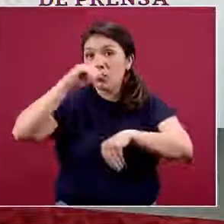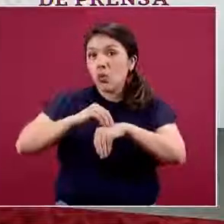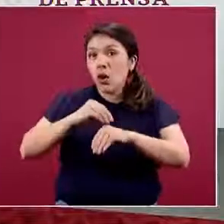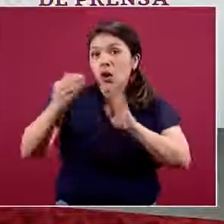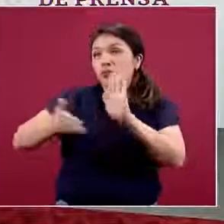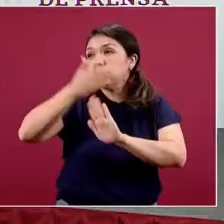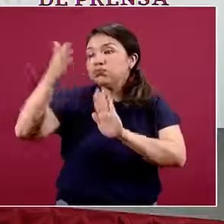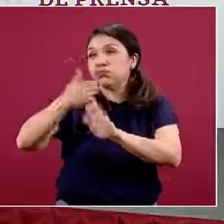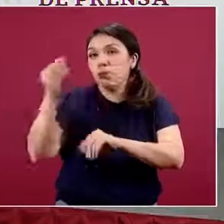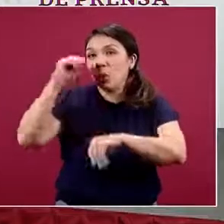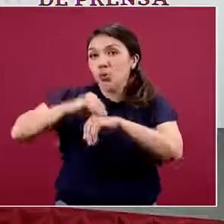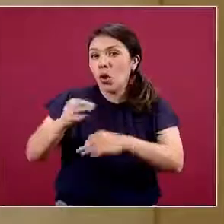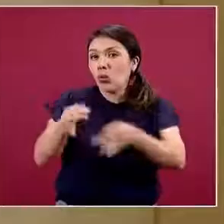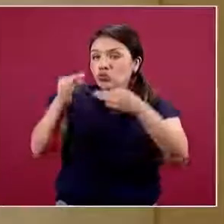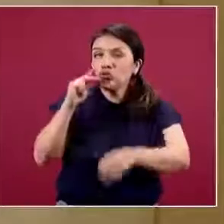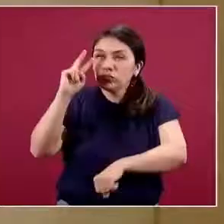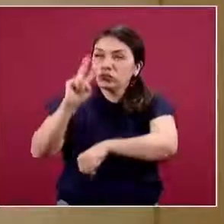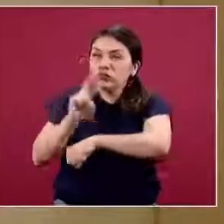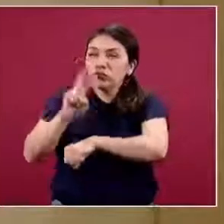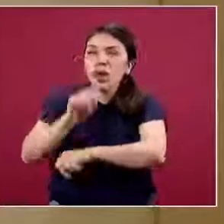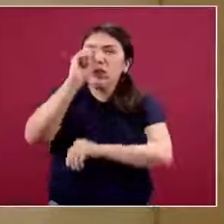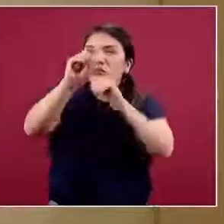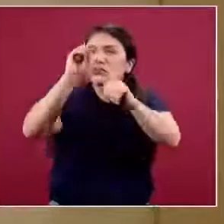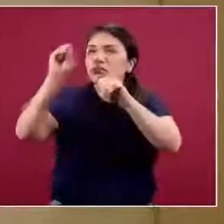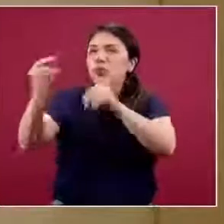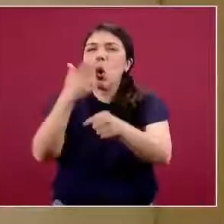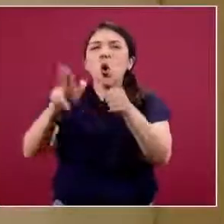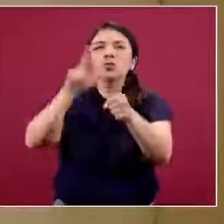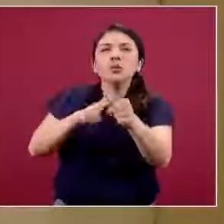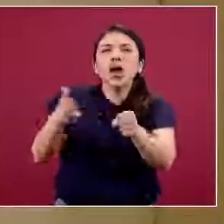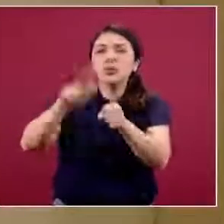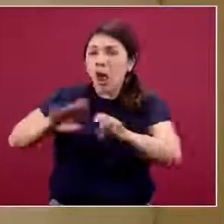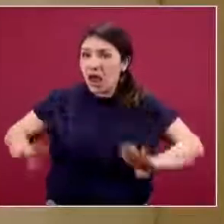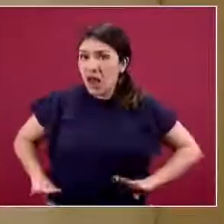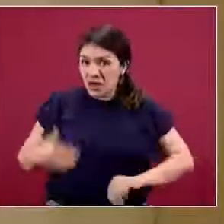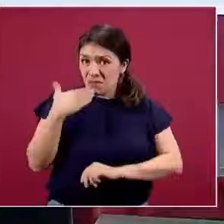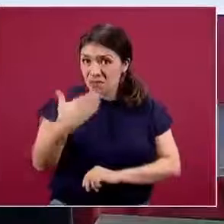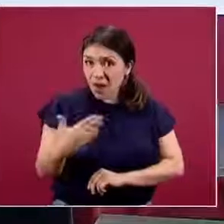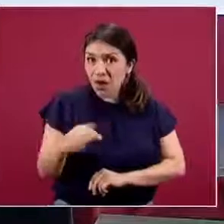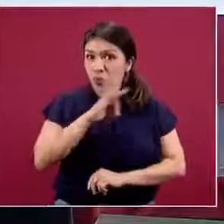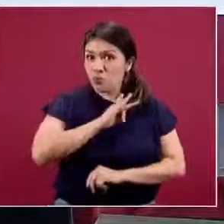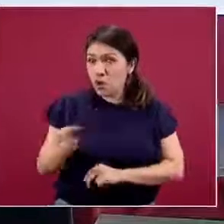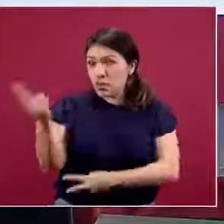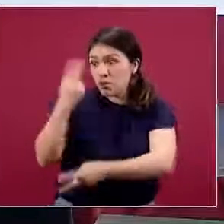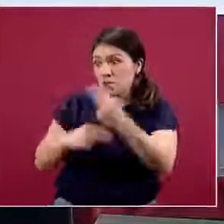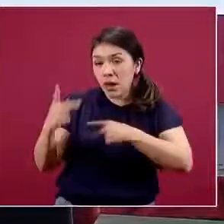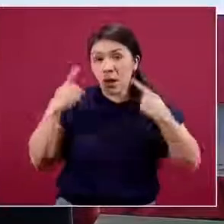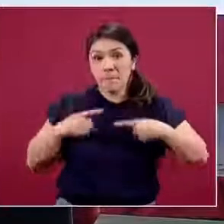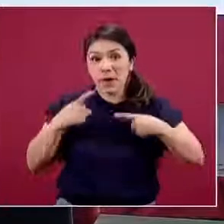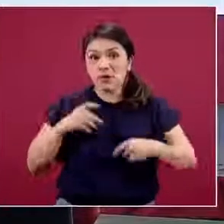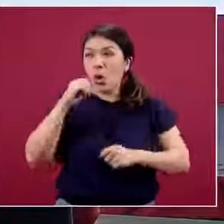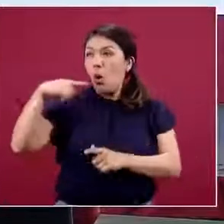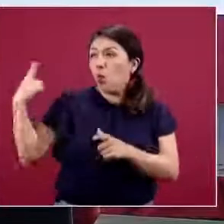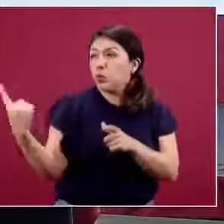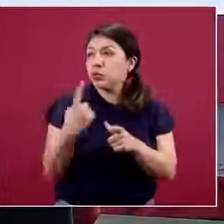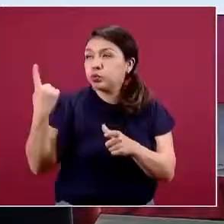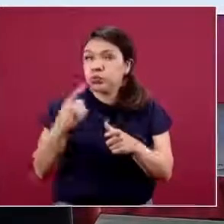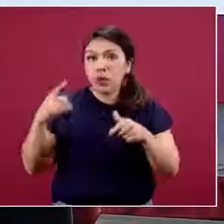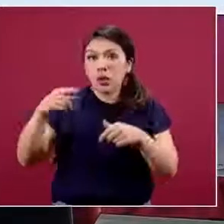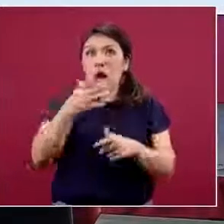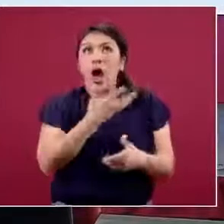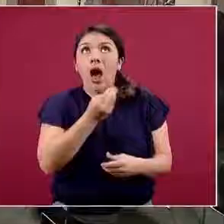salud para que pueda verificar todas estas instalaciones que estén adecuadas, que estén aptas para soportar el impacto del fenómeno,